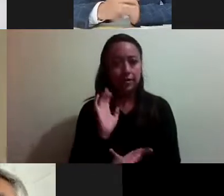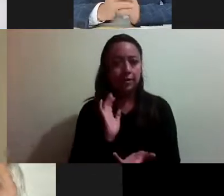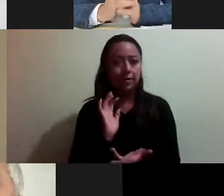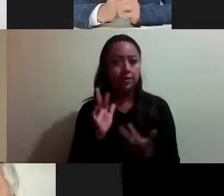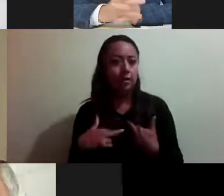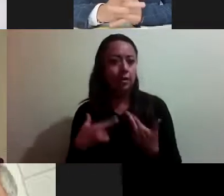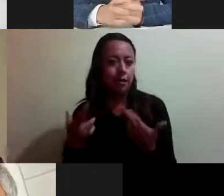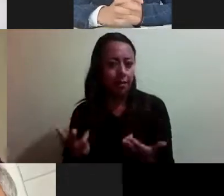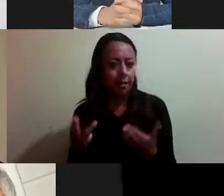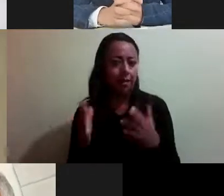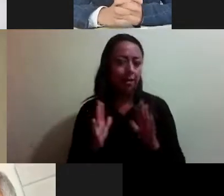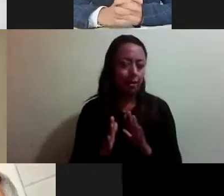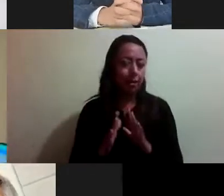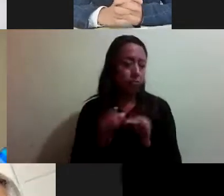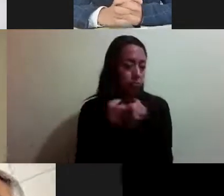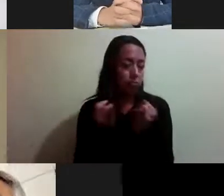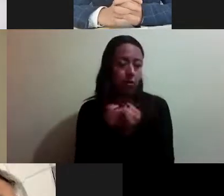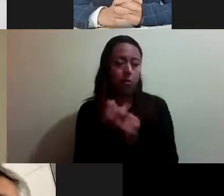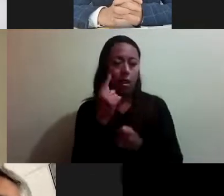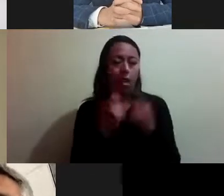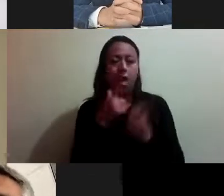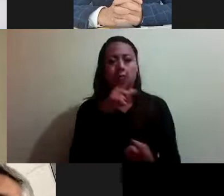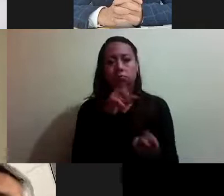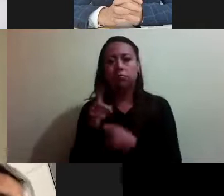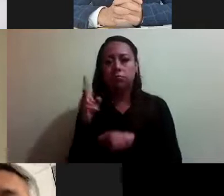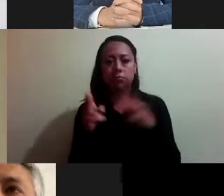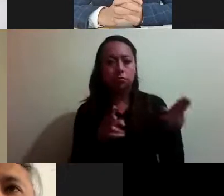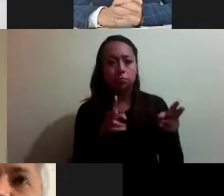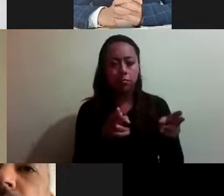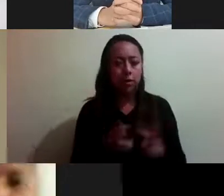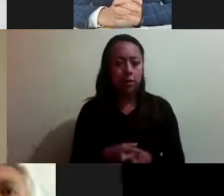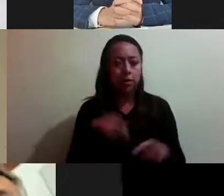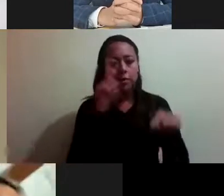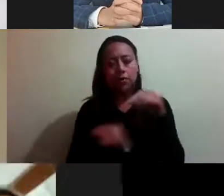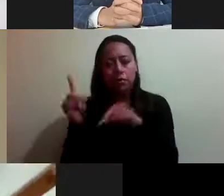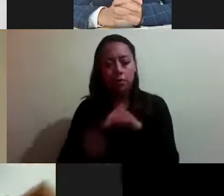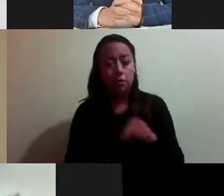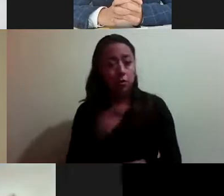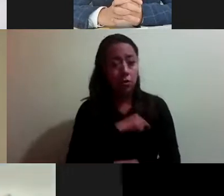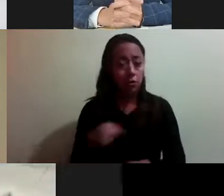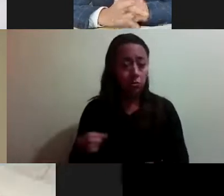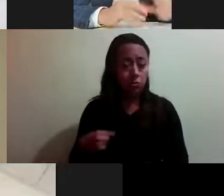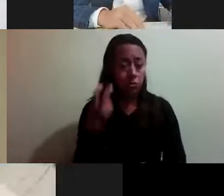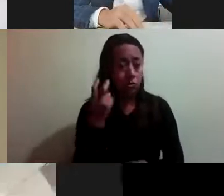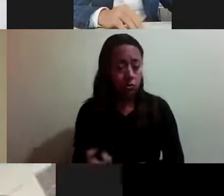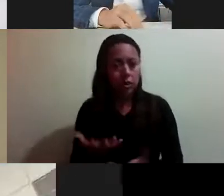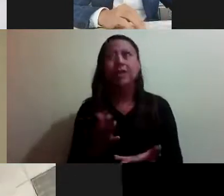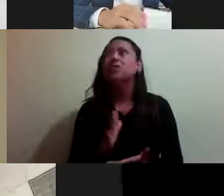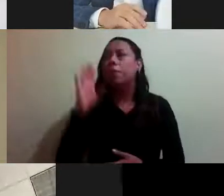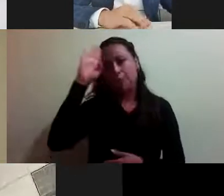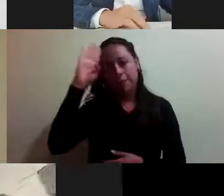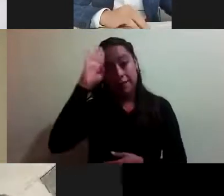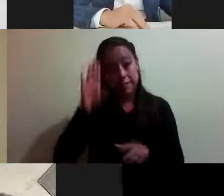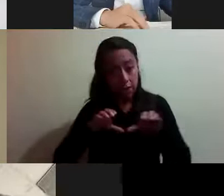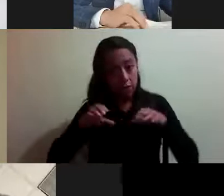serie de recortes que en principio no estaríamos en desacuerdo en que hiciéramos más eficiente el gasto del Congreso. Sin embargo, en lo que